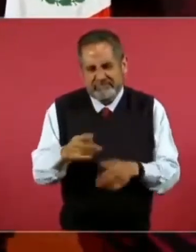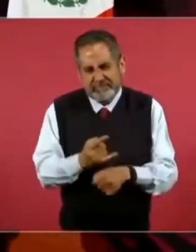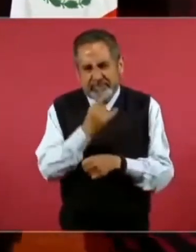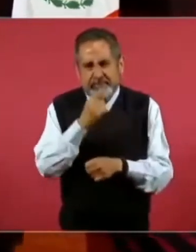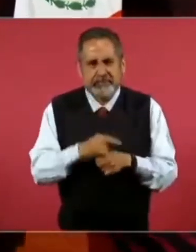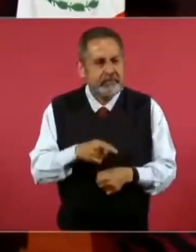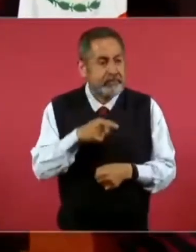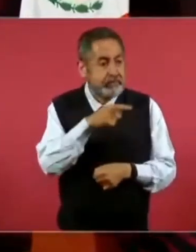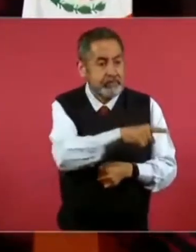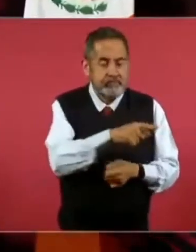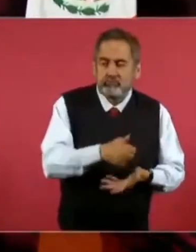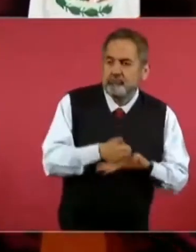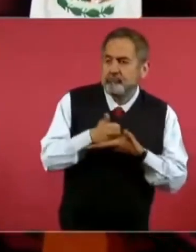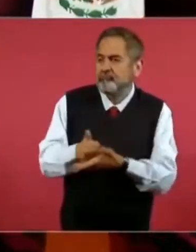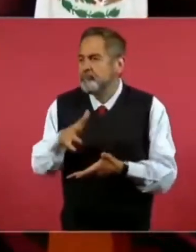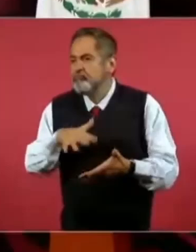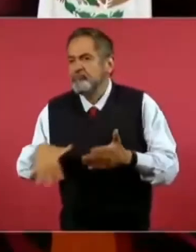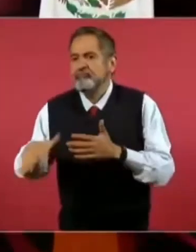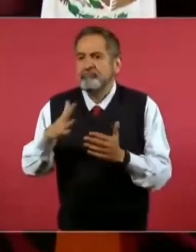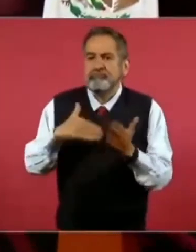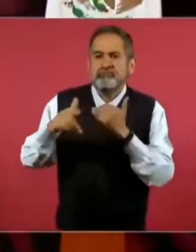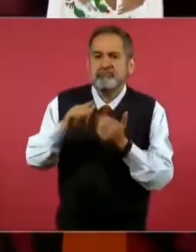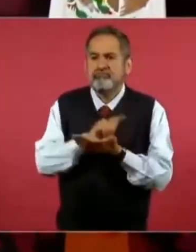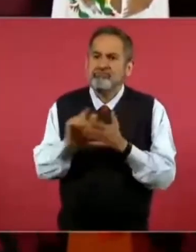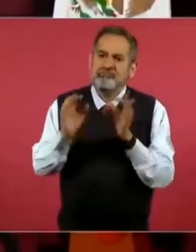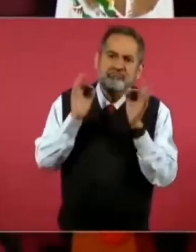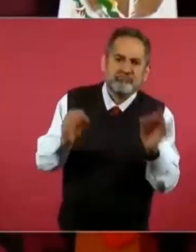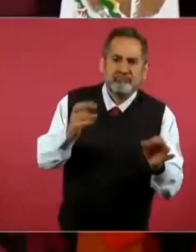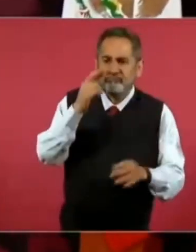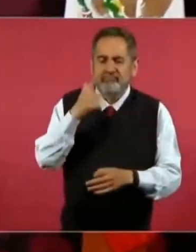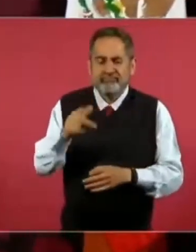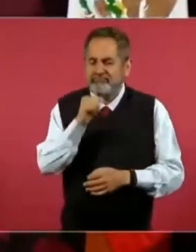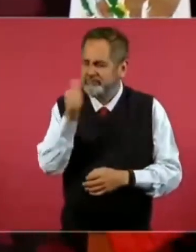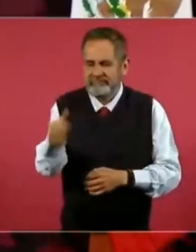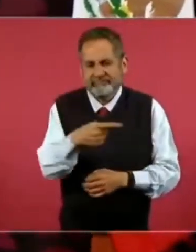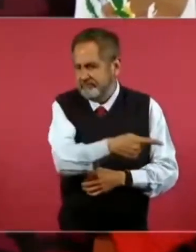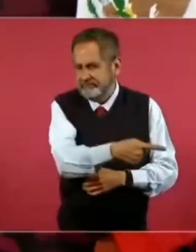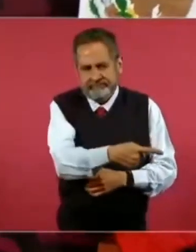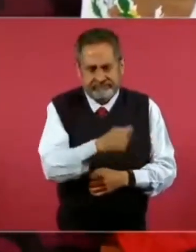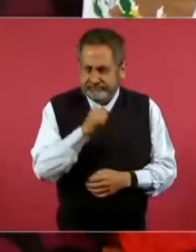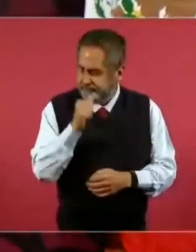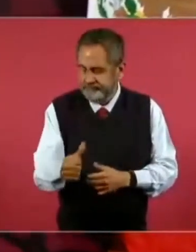Eso no ayuda a limpiar de corrupción al país.